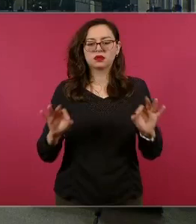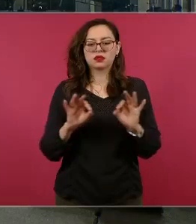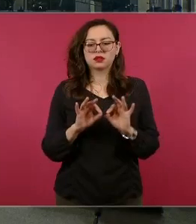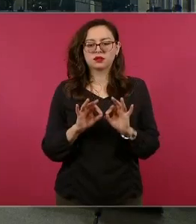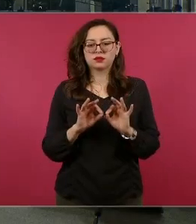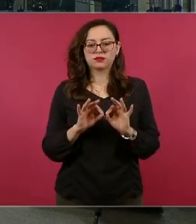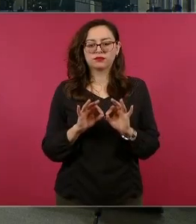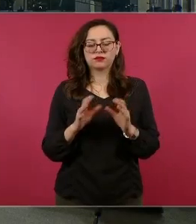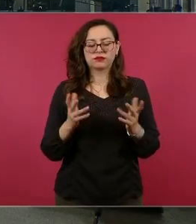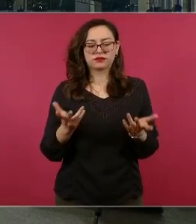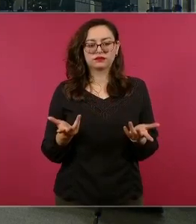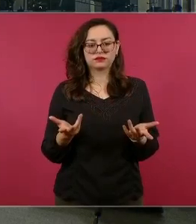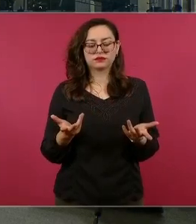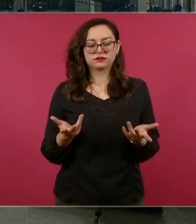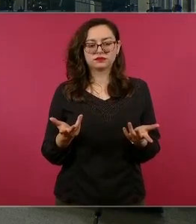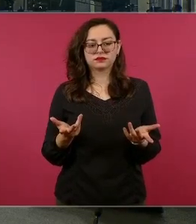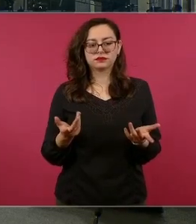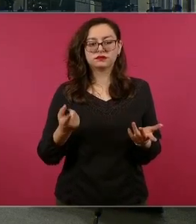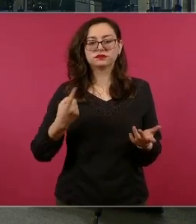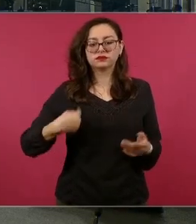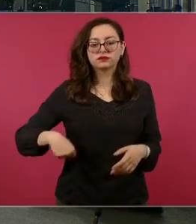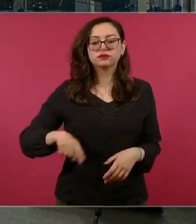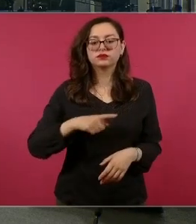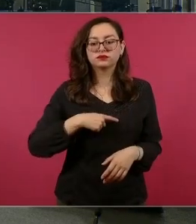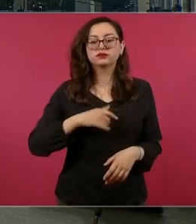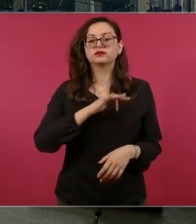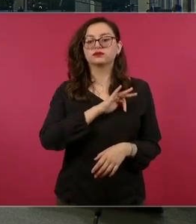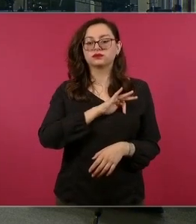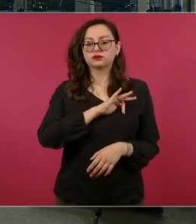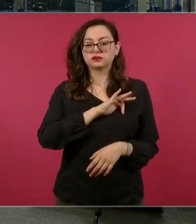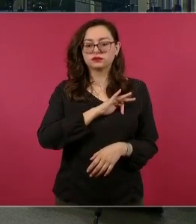que eso es lo que nos permite también